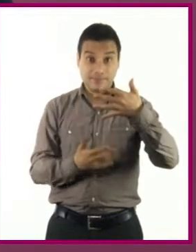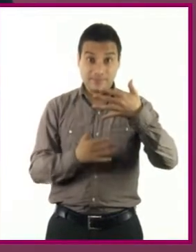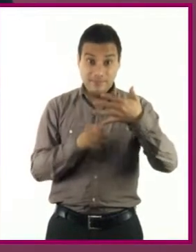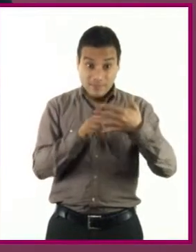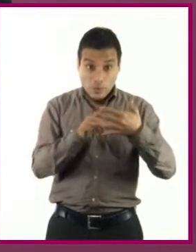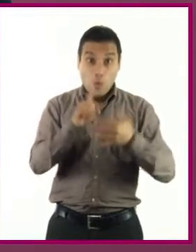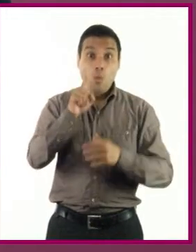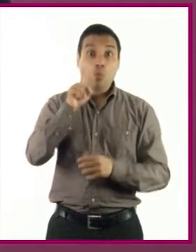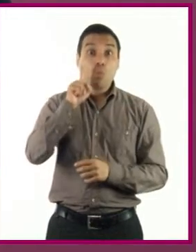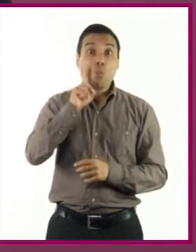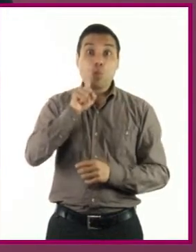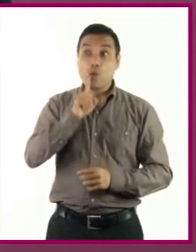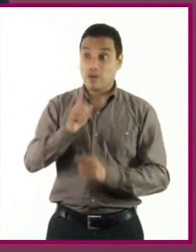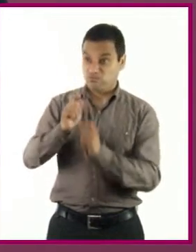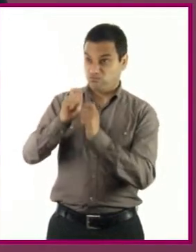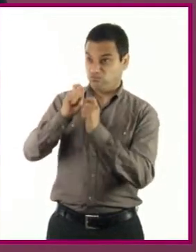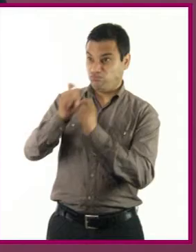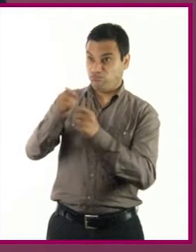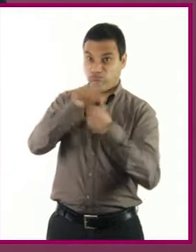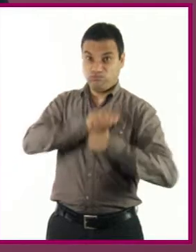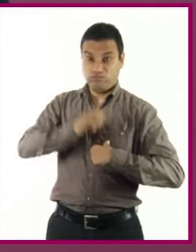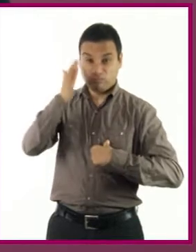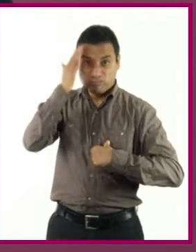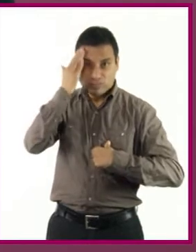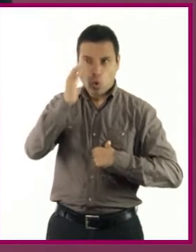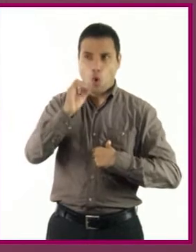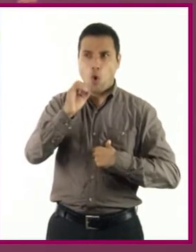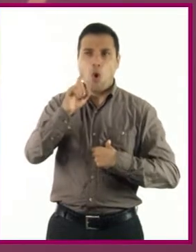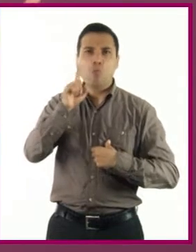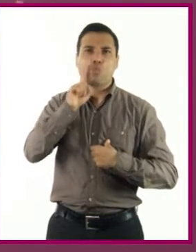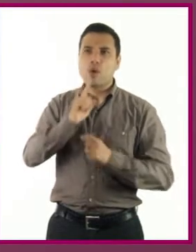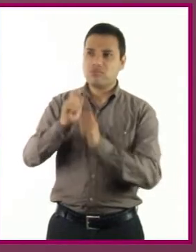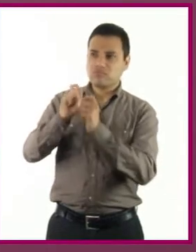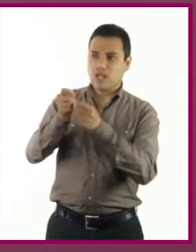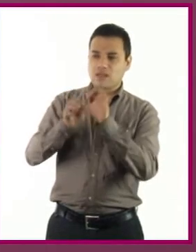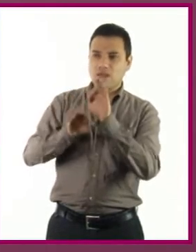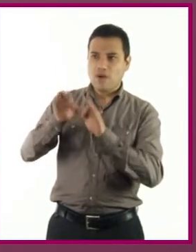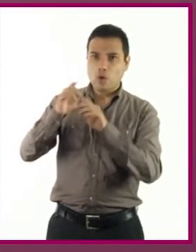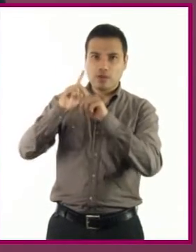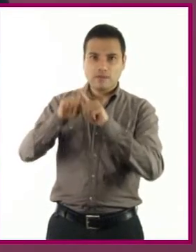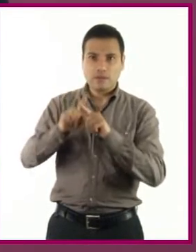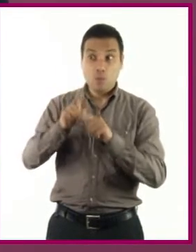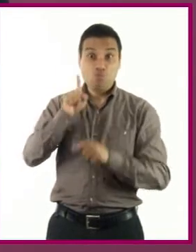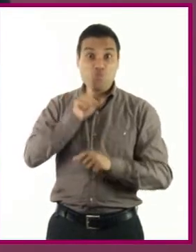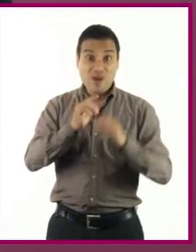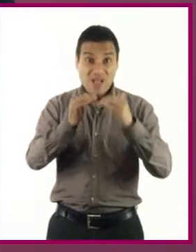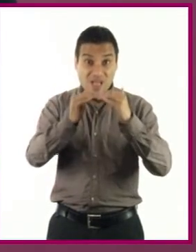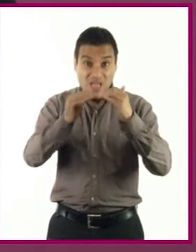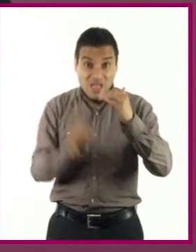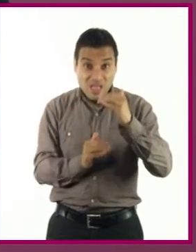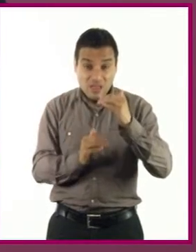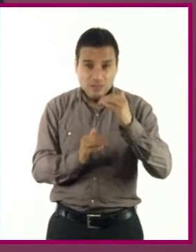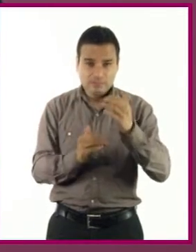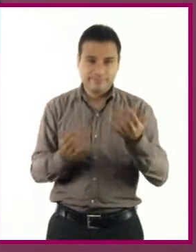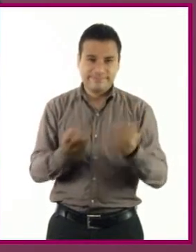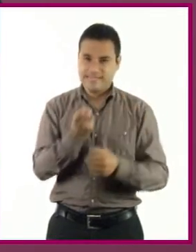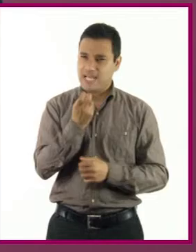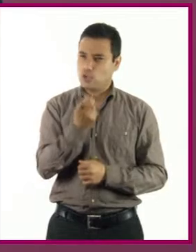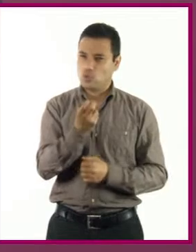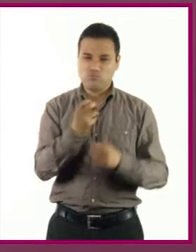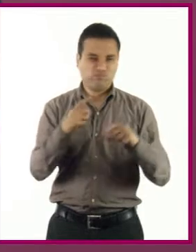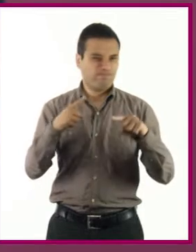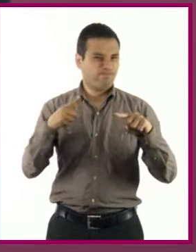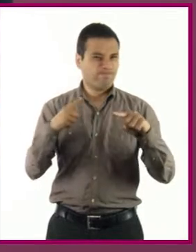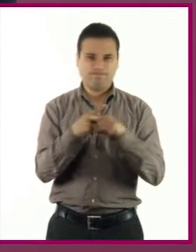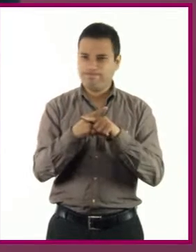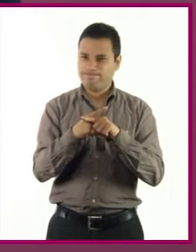sociedad la posición que su conciencia le dicte o que la sitúen en una posición inferior a la del hombre son contrarias